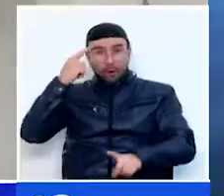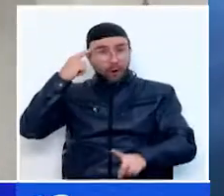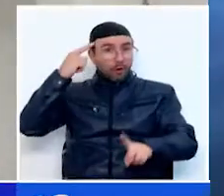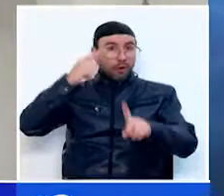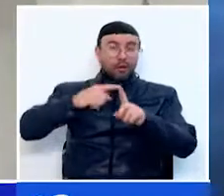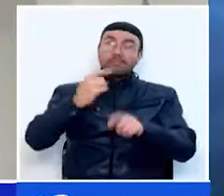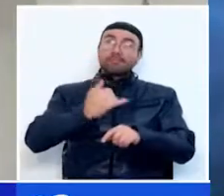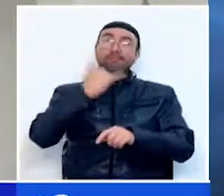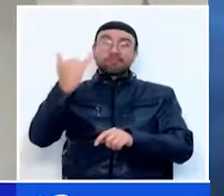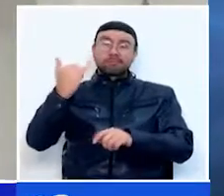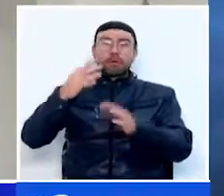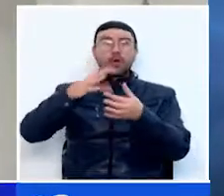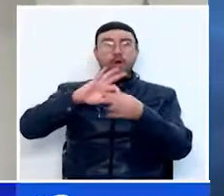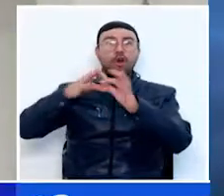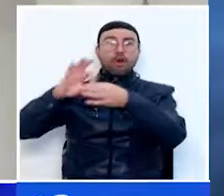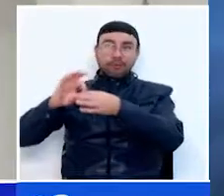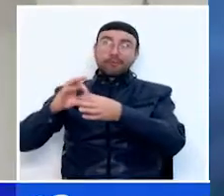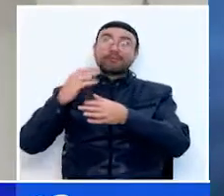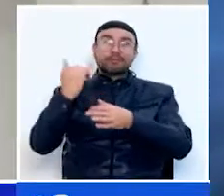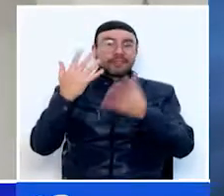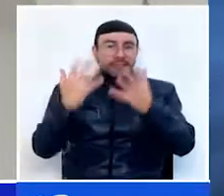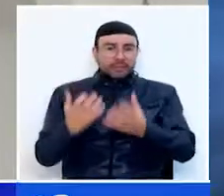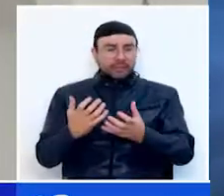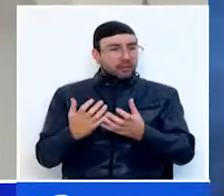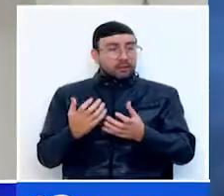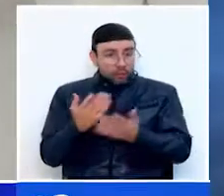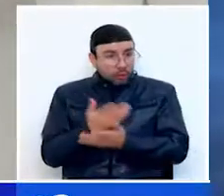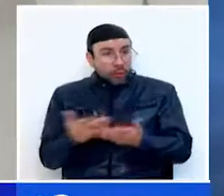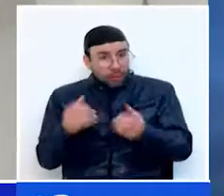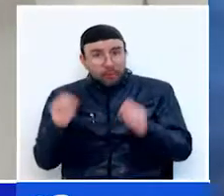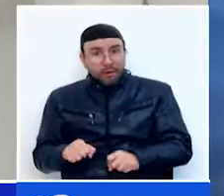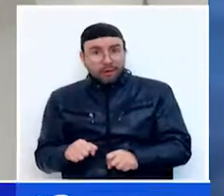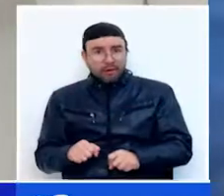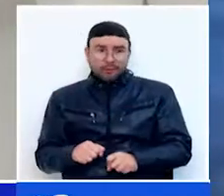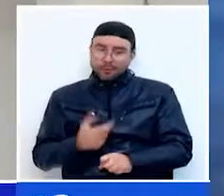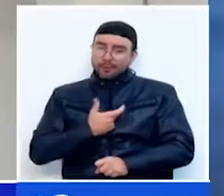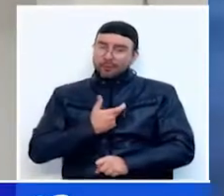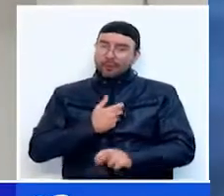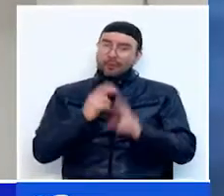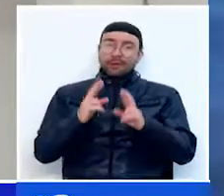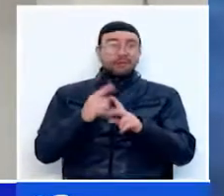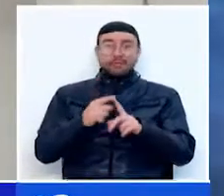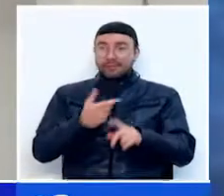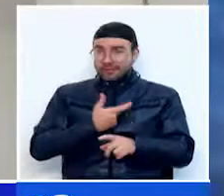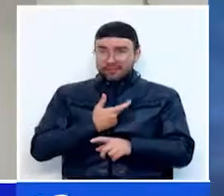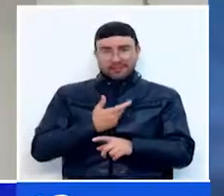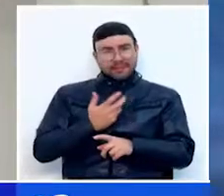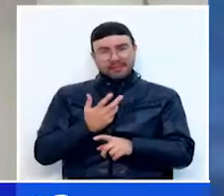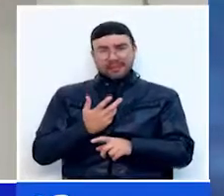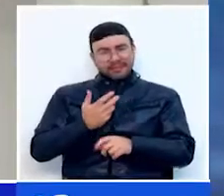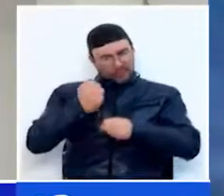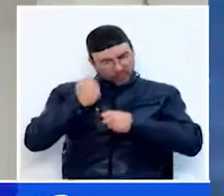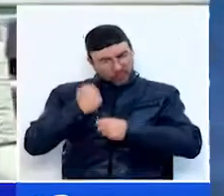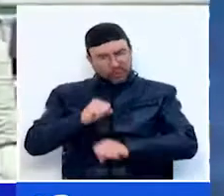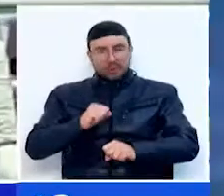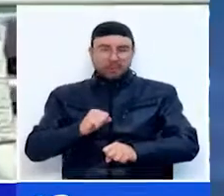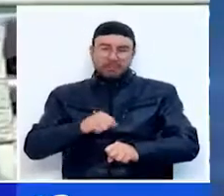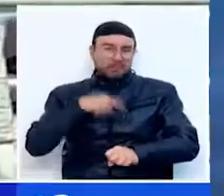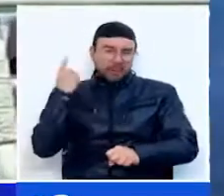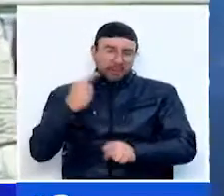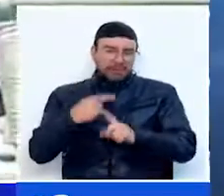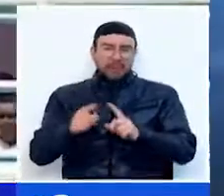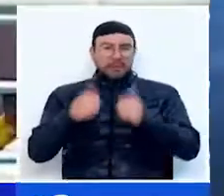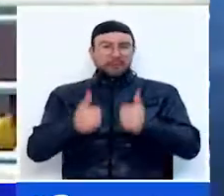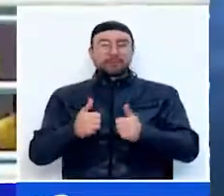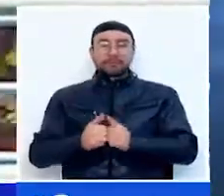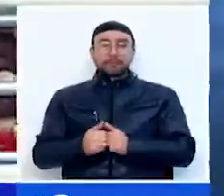una medalla. Y pues si las cosas se dan, súper. Y pues si no se dan, perder con las botas puestas. Entre tanto,